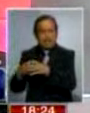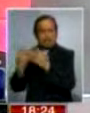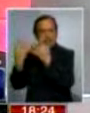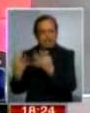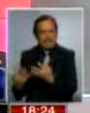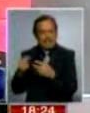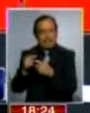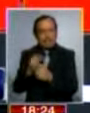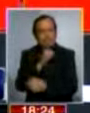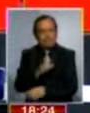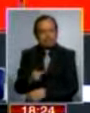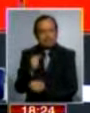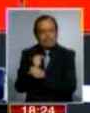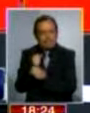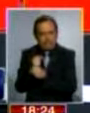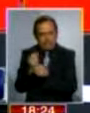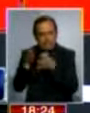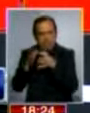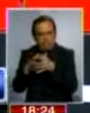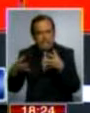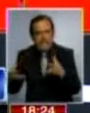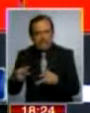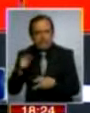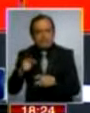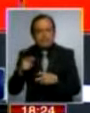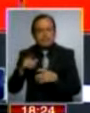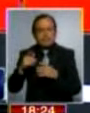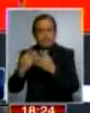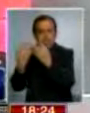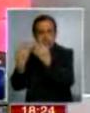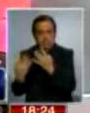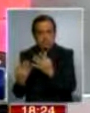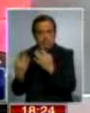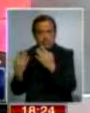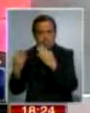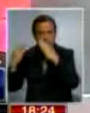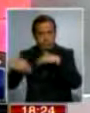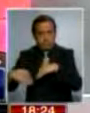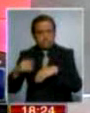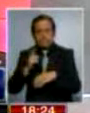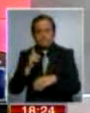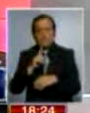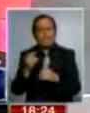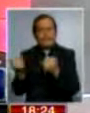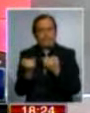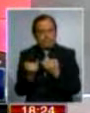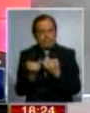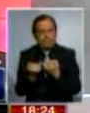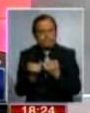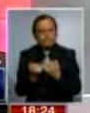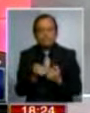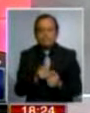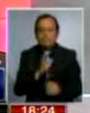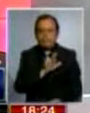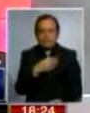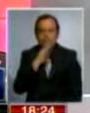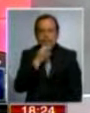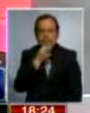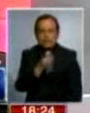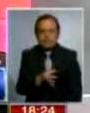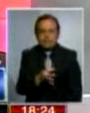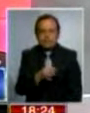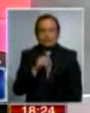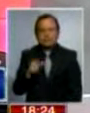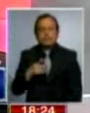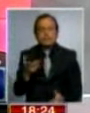Entonces, esta situación puntual se produjo un derrumbe y por ahí escaparon. No, nosotros tenemos el reporte que, como ya, yo acabo de relatar, se aplica